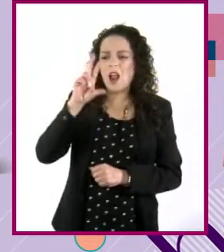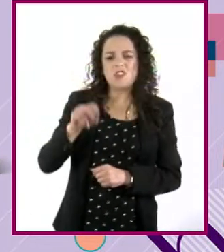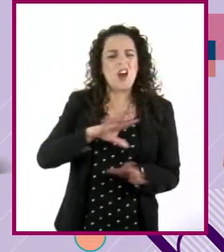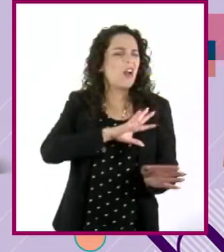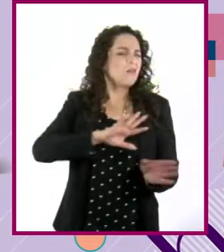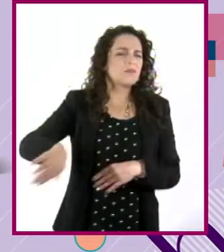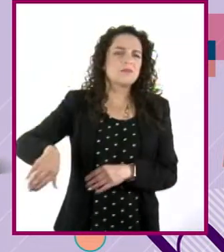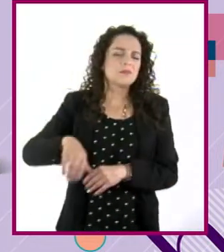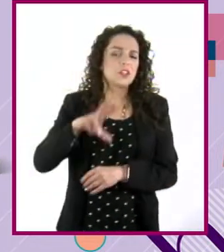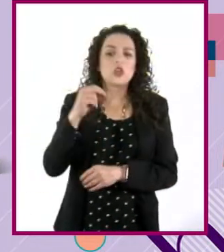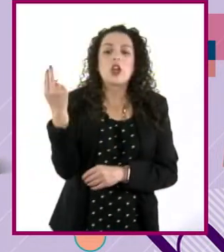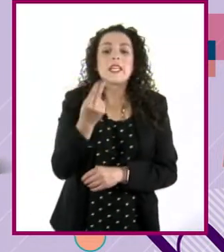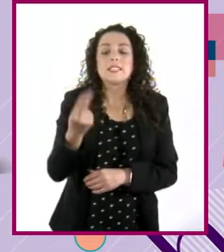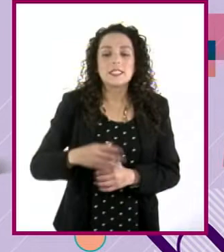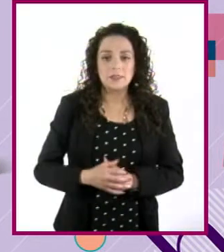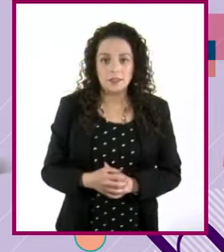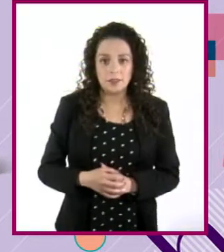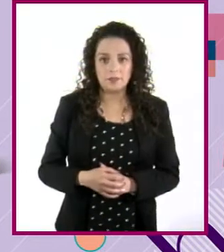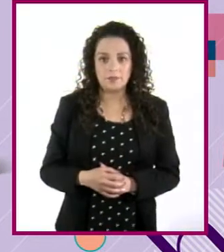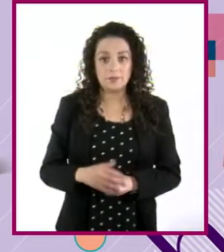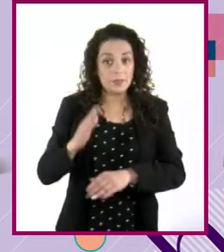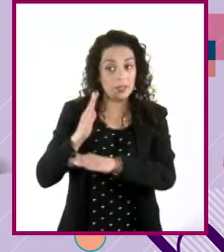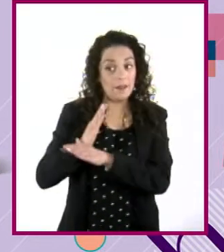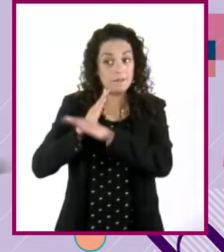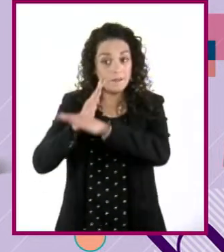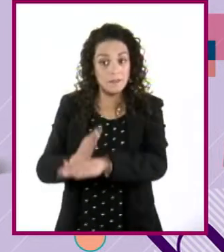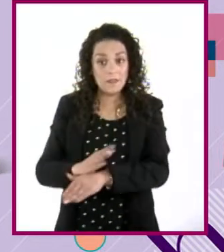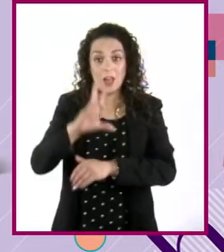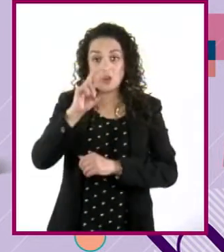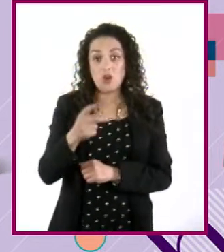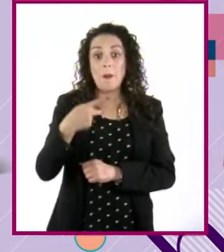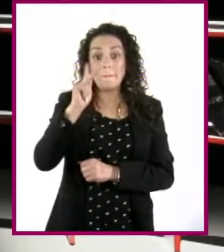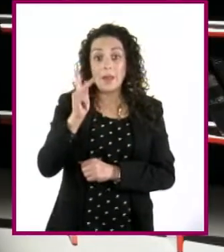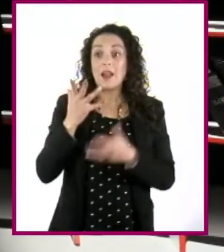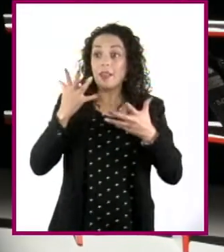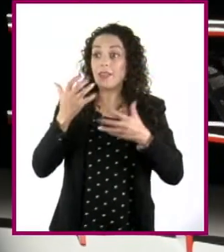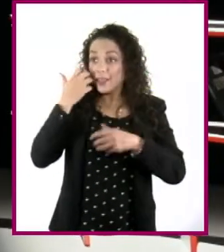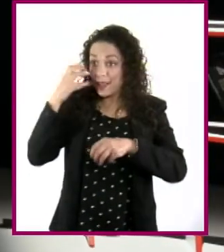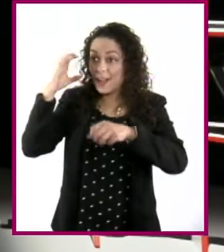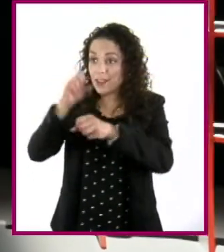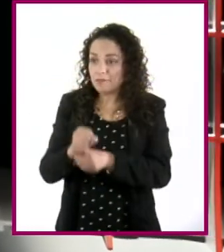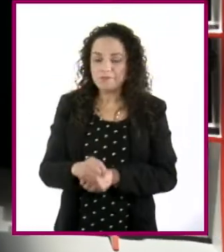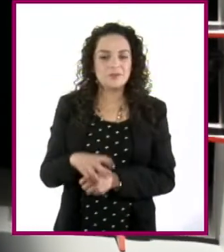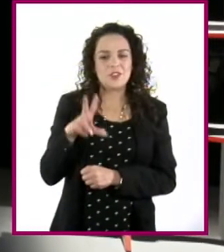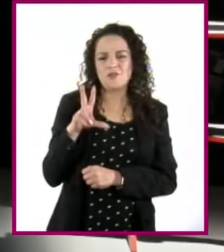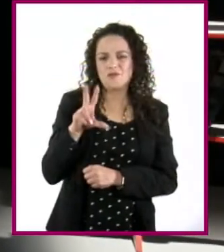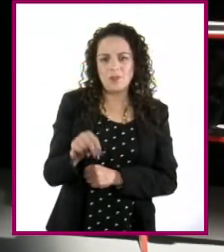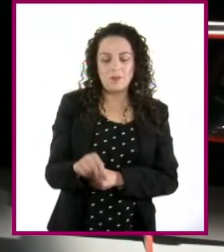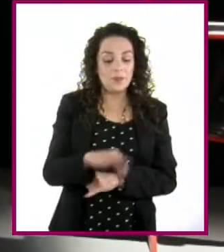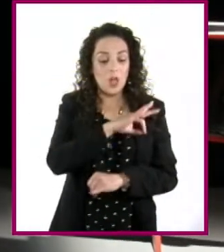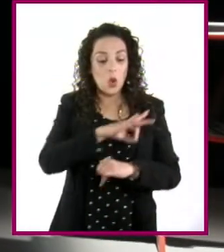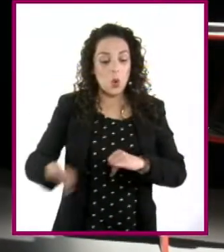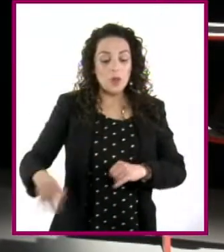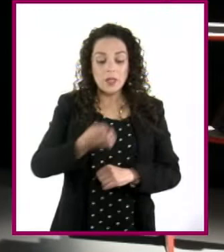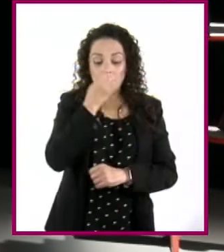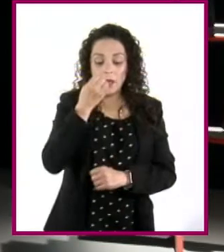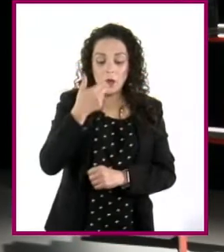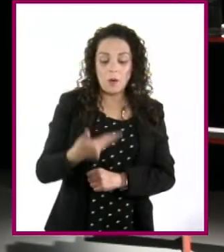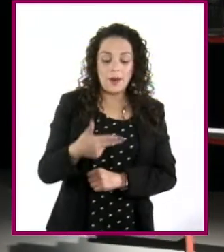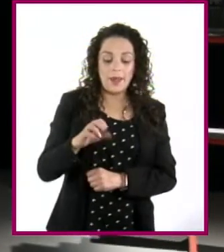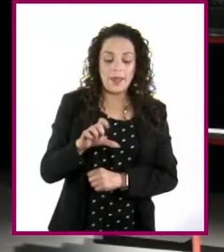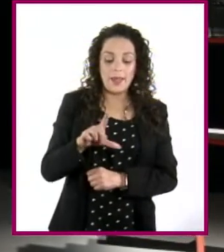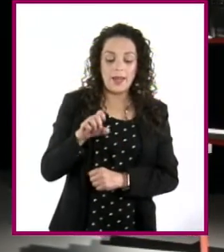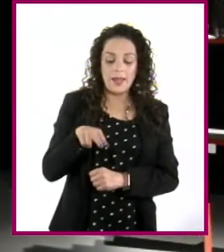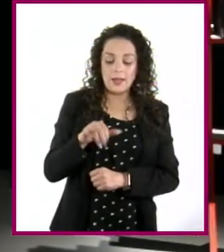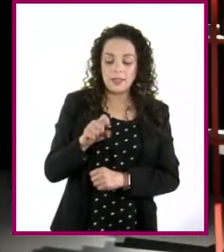que, aunque no se rechazaban, tampoco se perseguían. La última de las escuelas helenísticas de la que